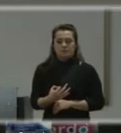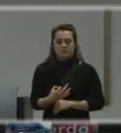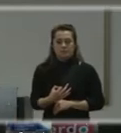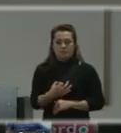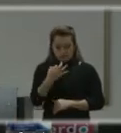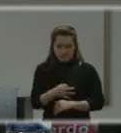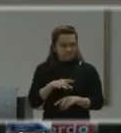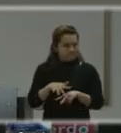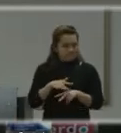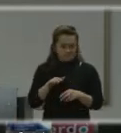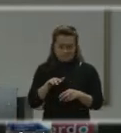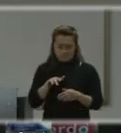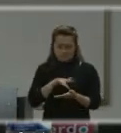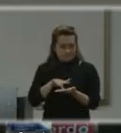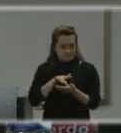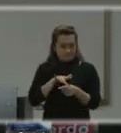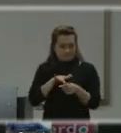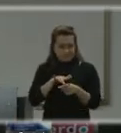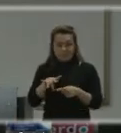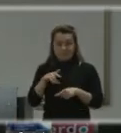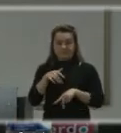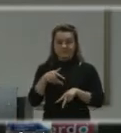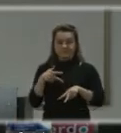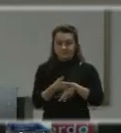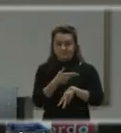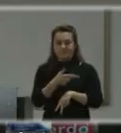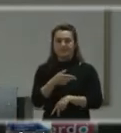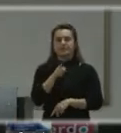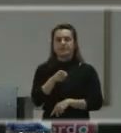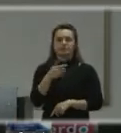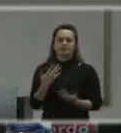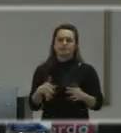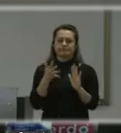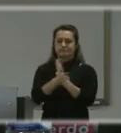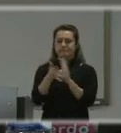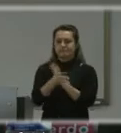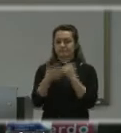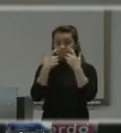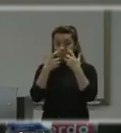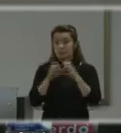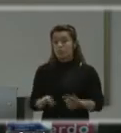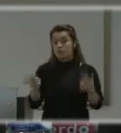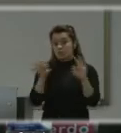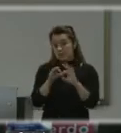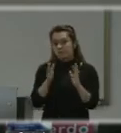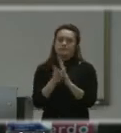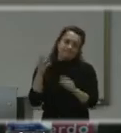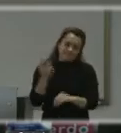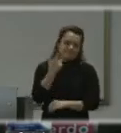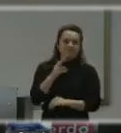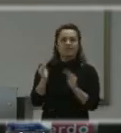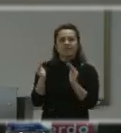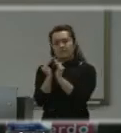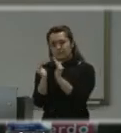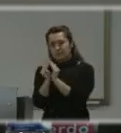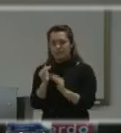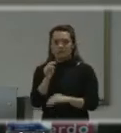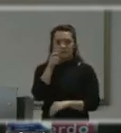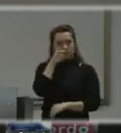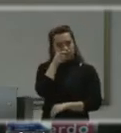como tal. Como les digo, hay otra información muy interesante y muy valiosa. De nuevo, el ICBF y la Procuraduría, por